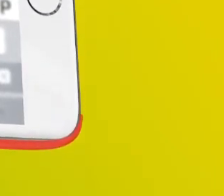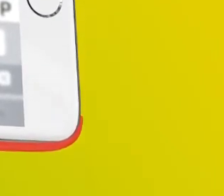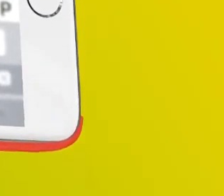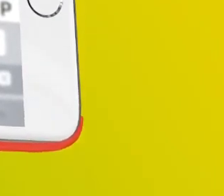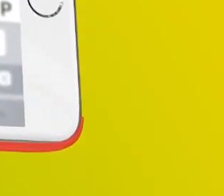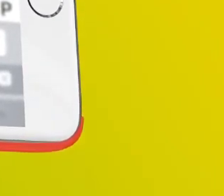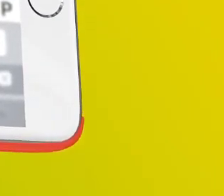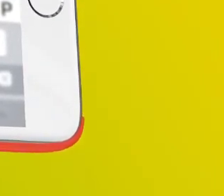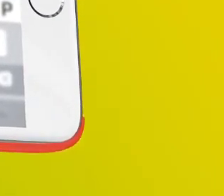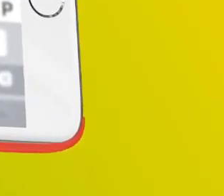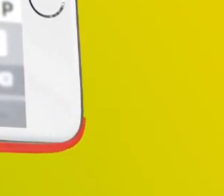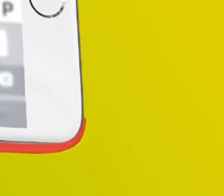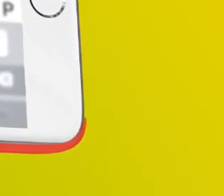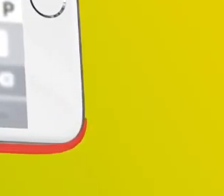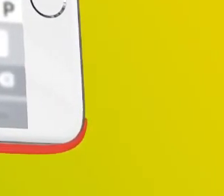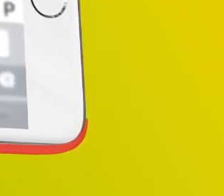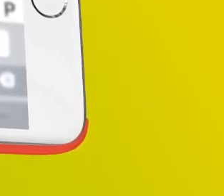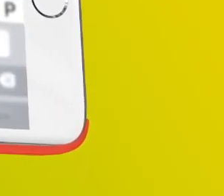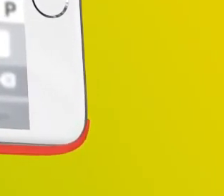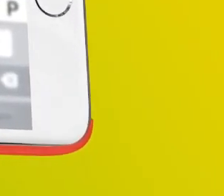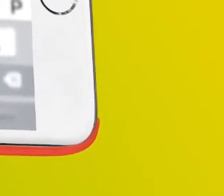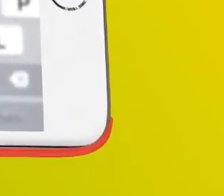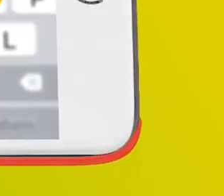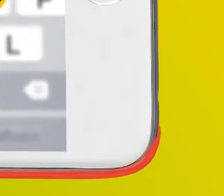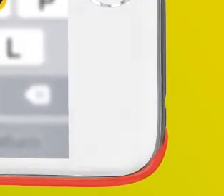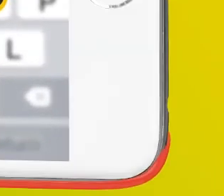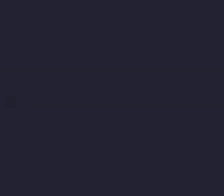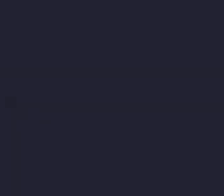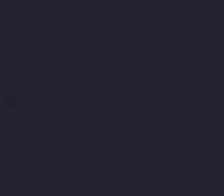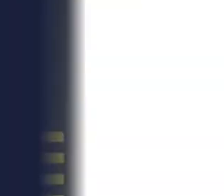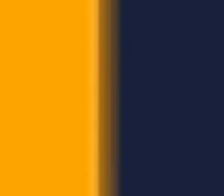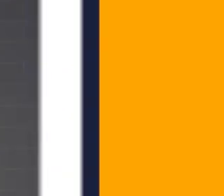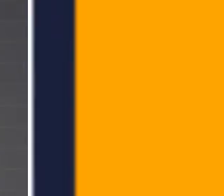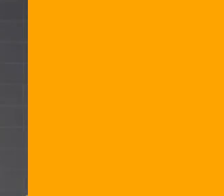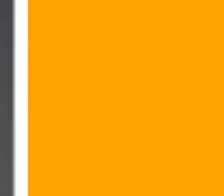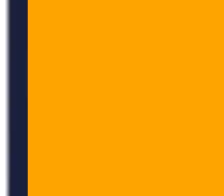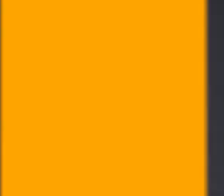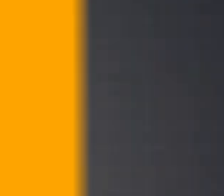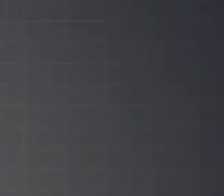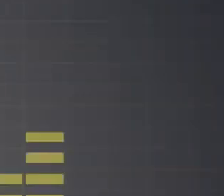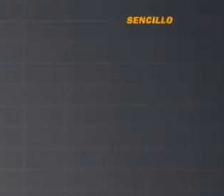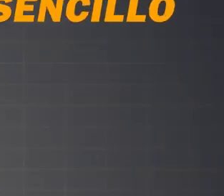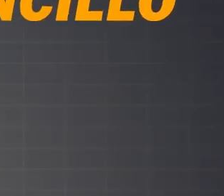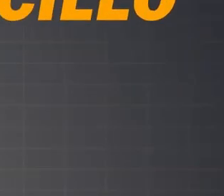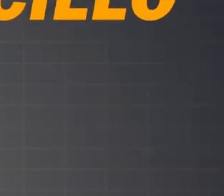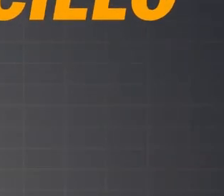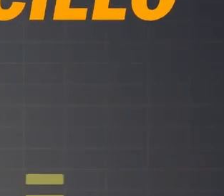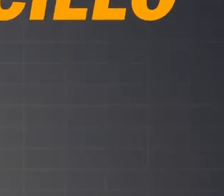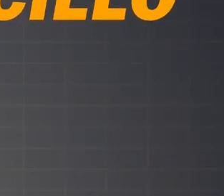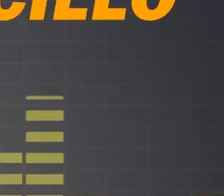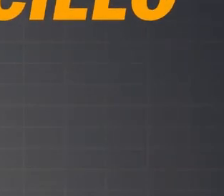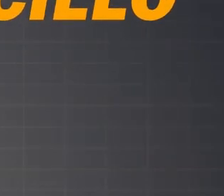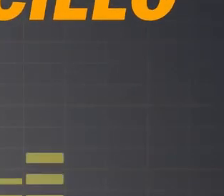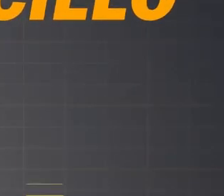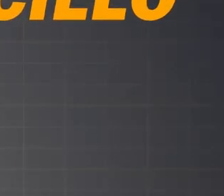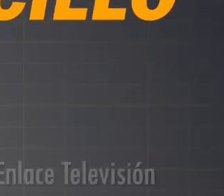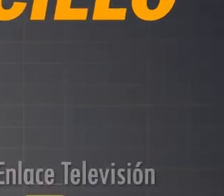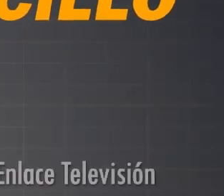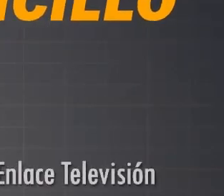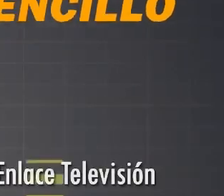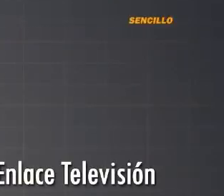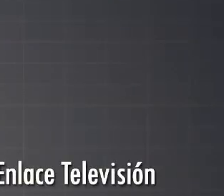322-305-2920. El WhatsApp de Enlace Televisión. Más cerca de ti. Hola, ¿qué tal? Les voy a mostrar lo fácil, rápido y sencillo que puede